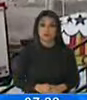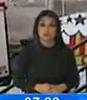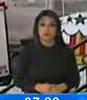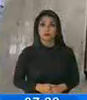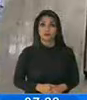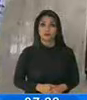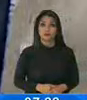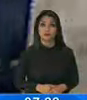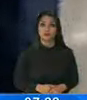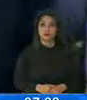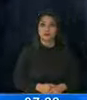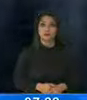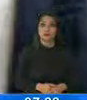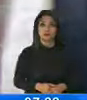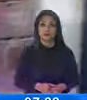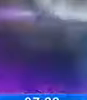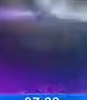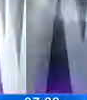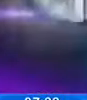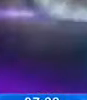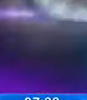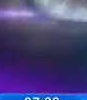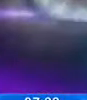Informó José Morales.